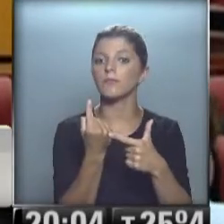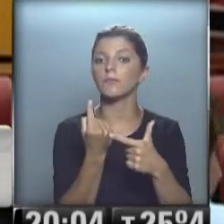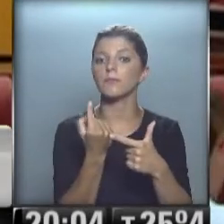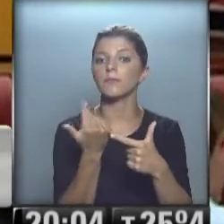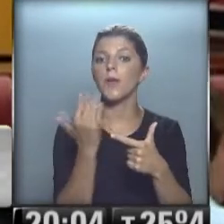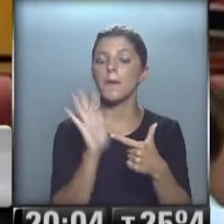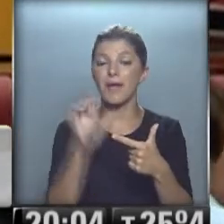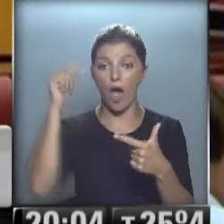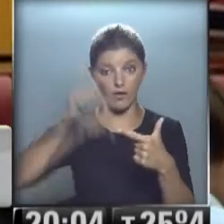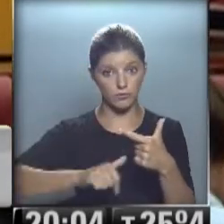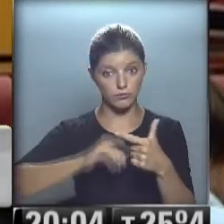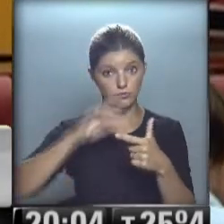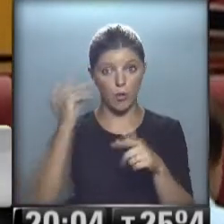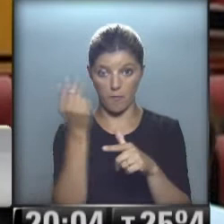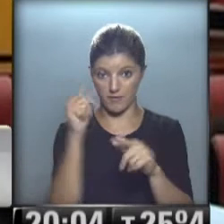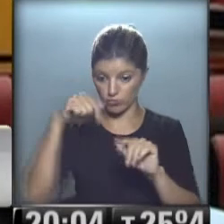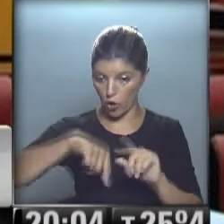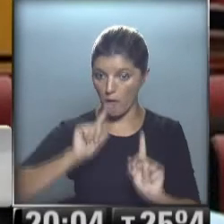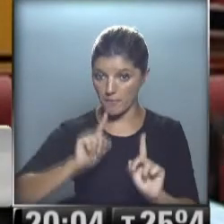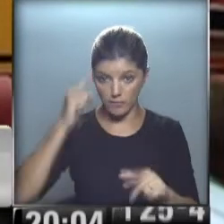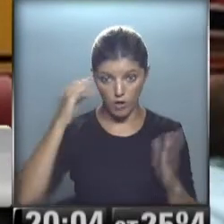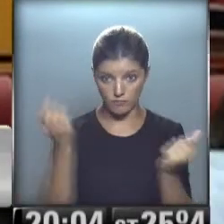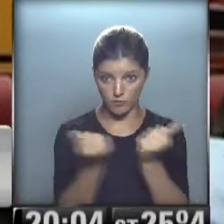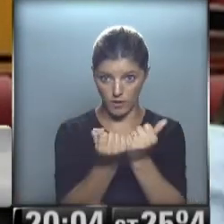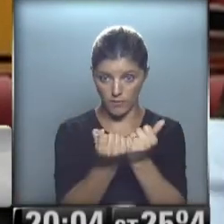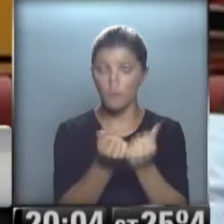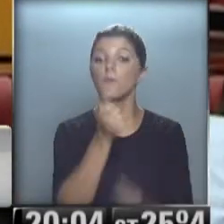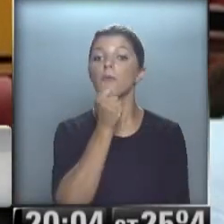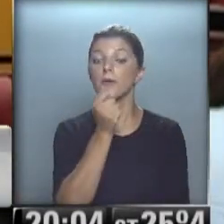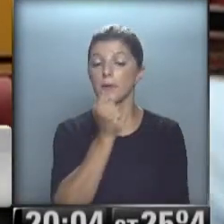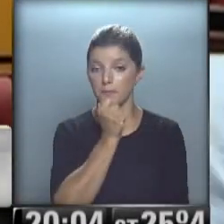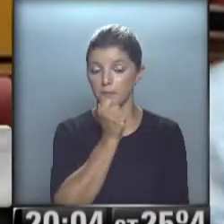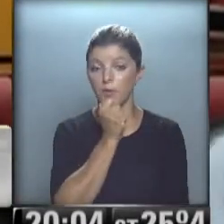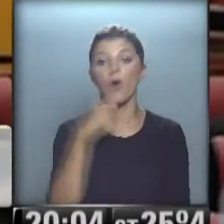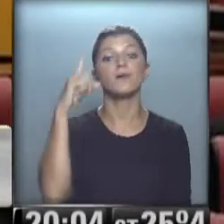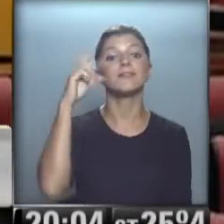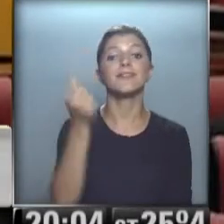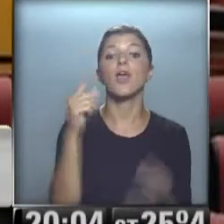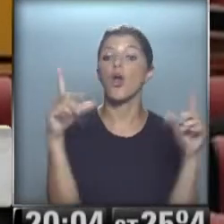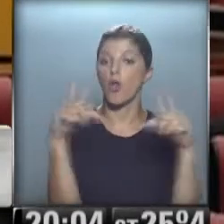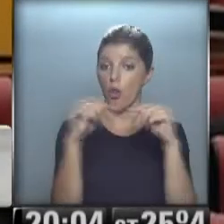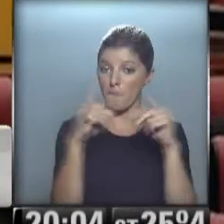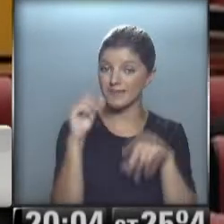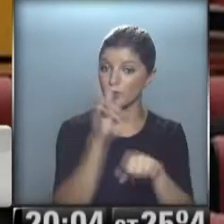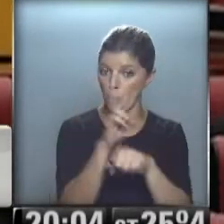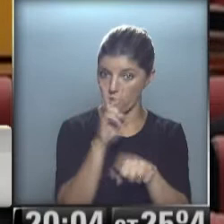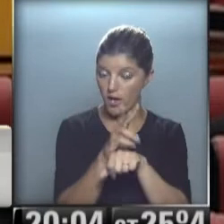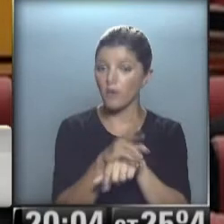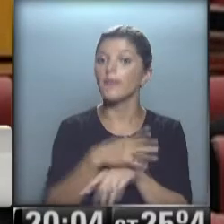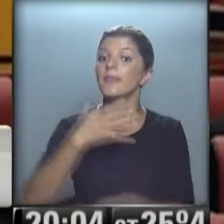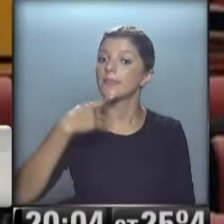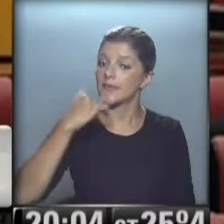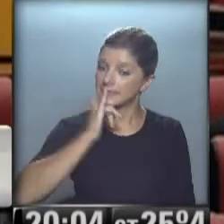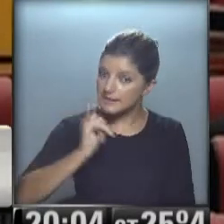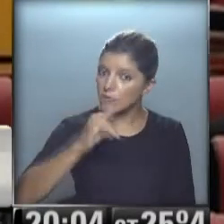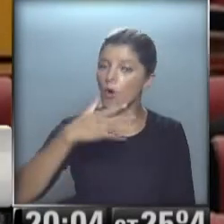sobre estos precios que hemos acordado hoy, y en el caso de los precios cuidados se ratifica. Tenemos que hacerlo